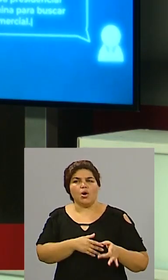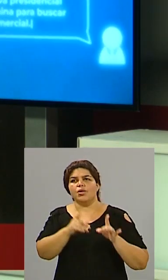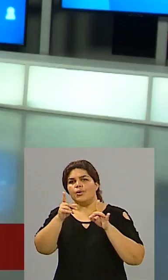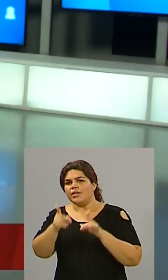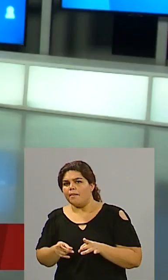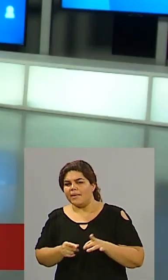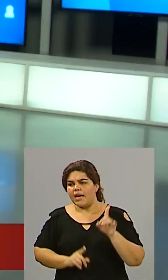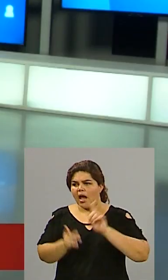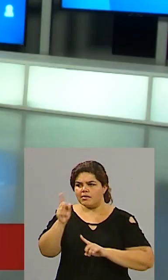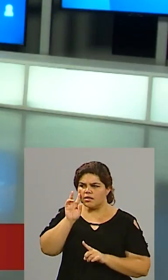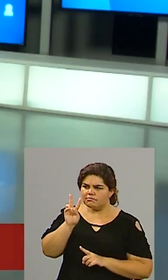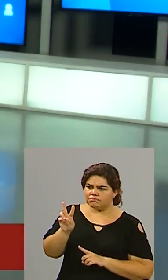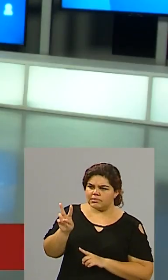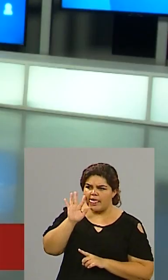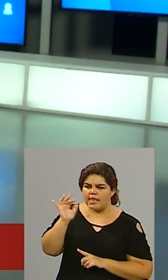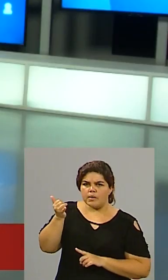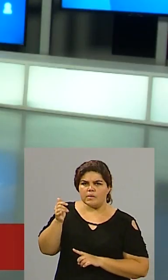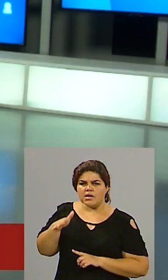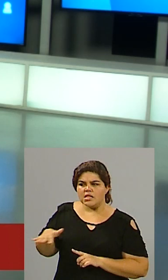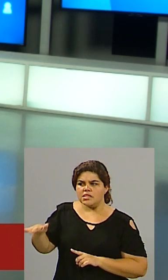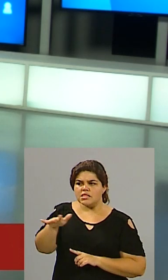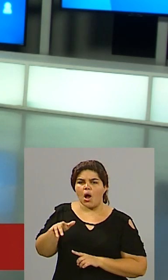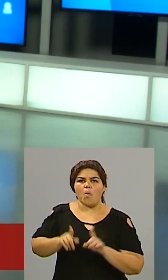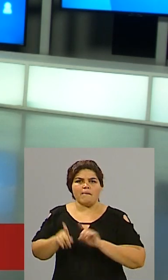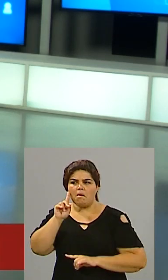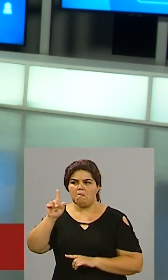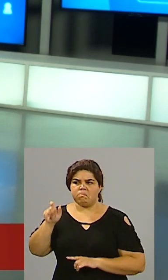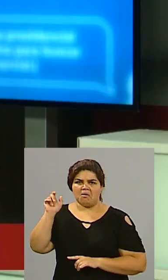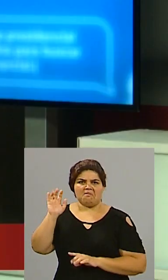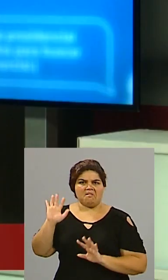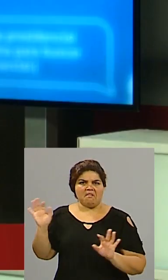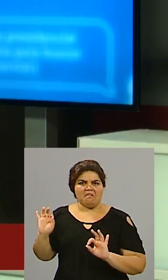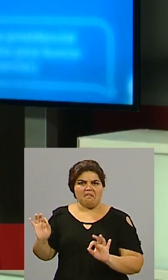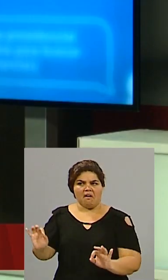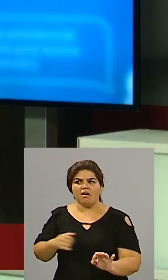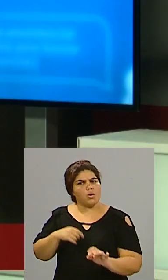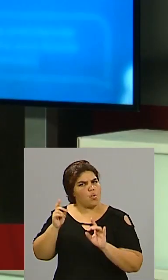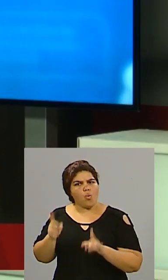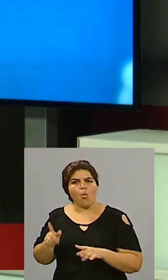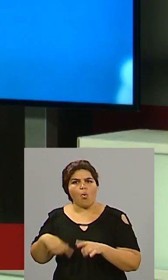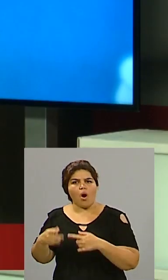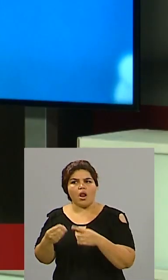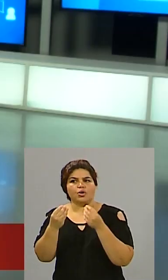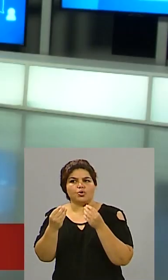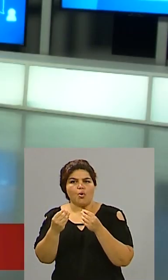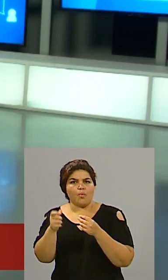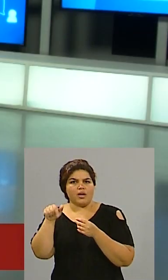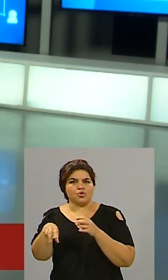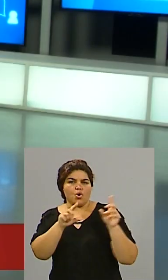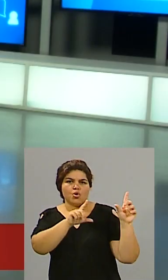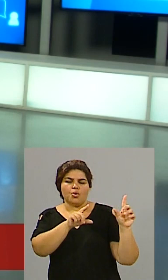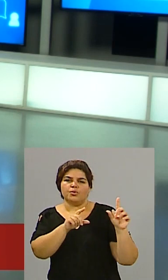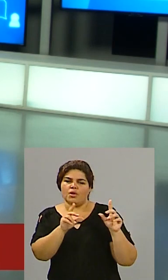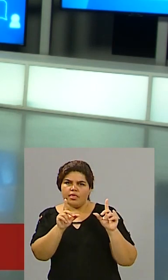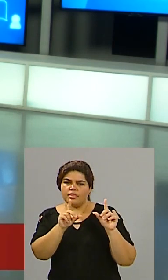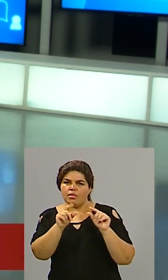personas no advertimos o el entorno no advierte. Digo, también son señales de alarma frente a una sociedad que tiene números muy duros con respecto a los femicidios